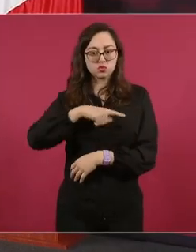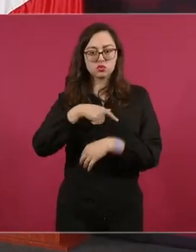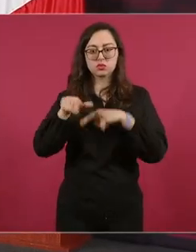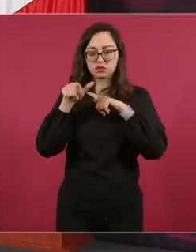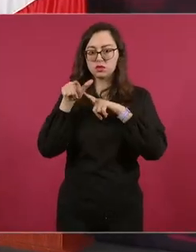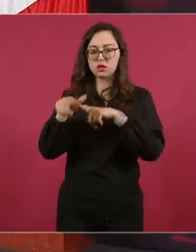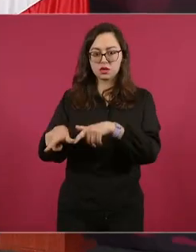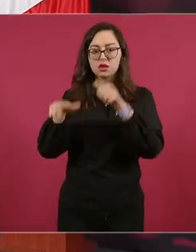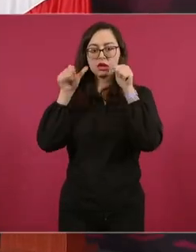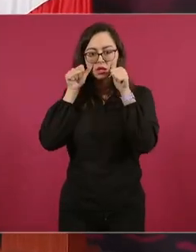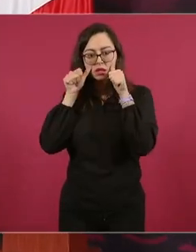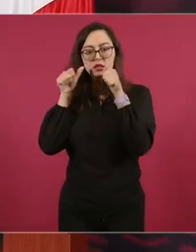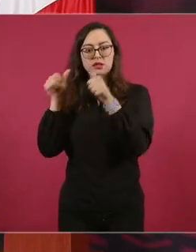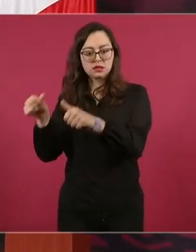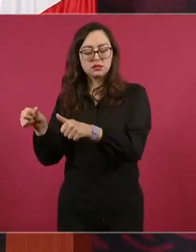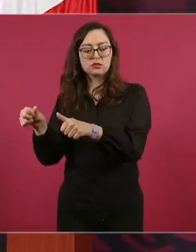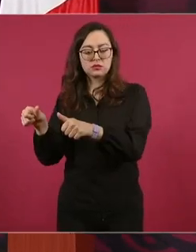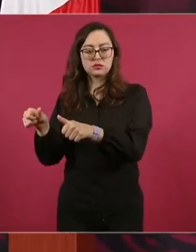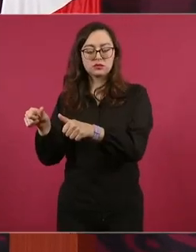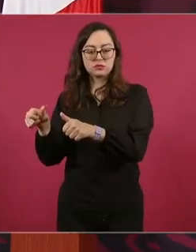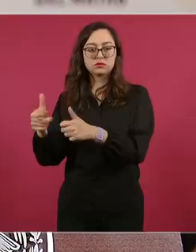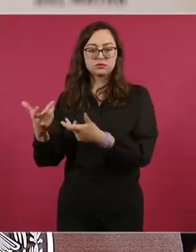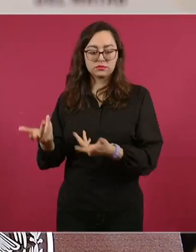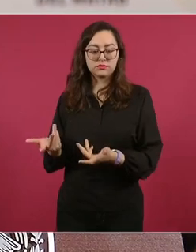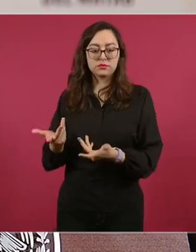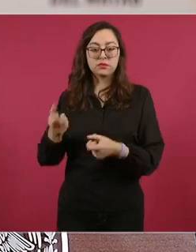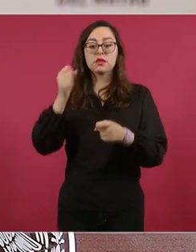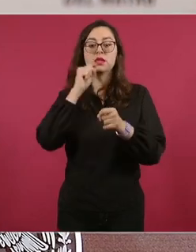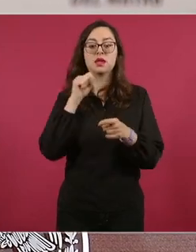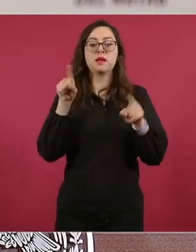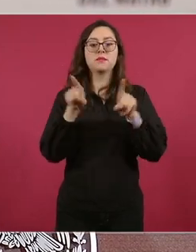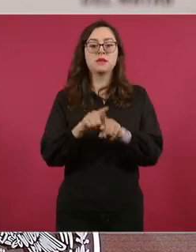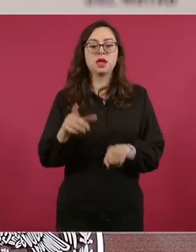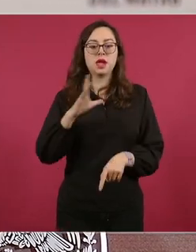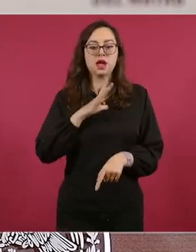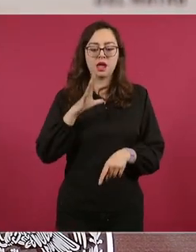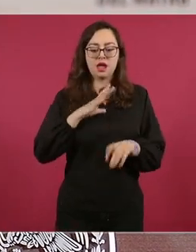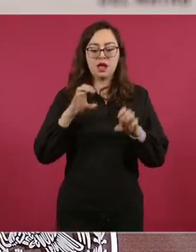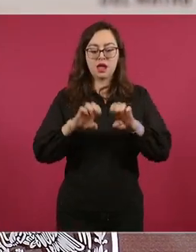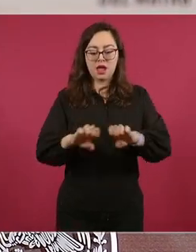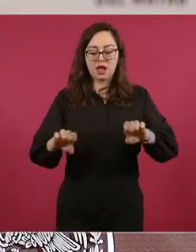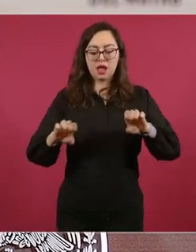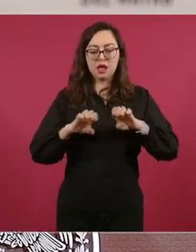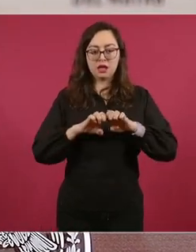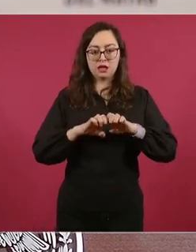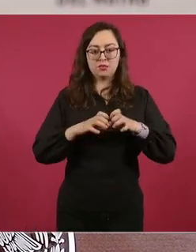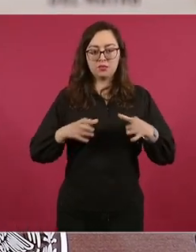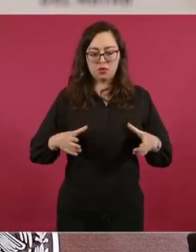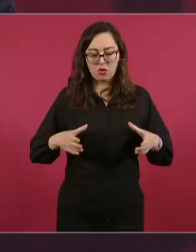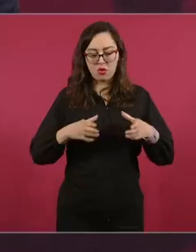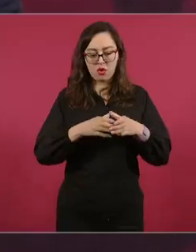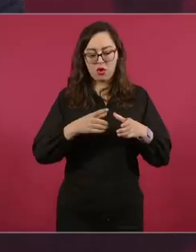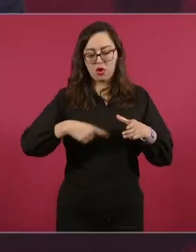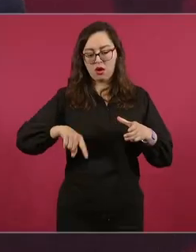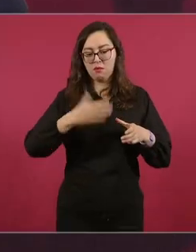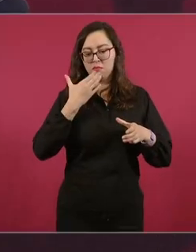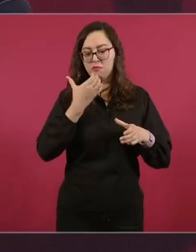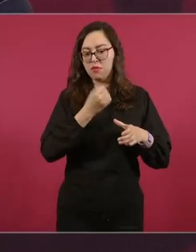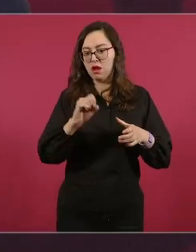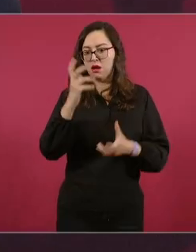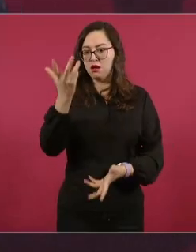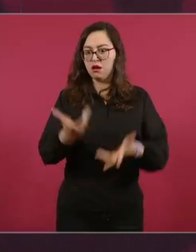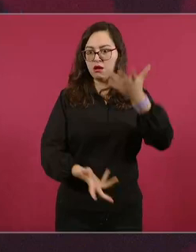Están todavía preparadas también brigadas para apagar los incendios. Nos informaron